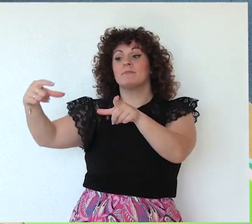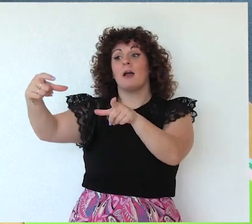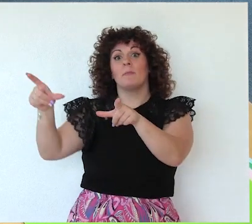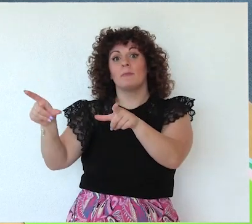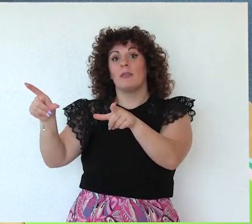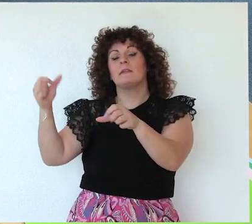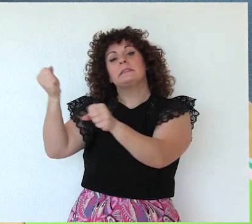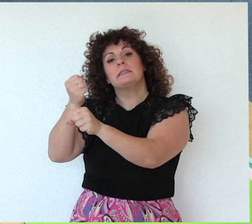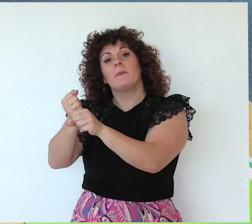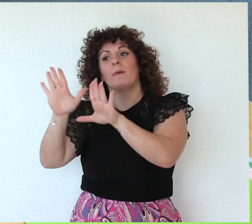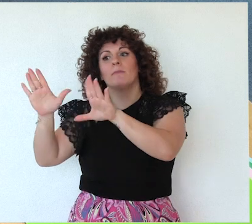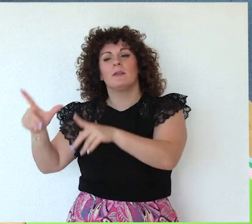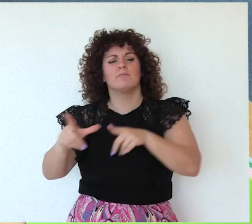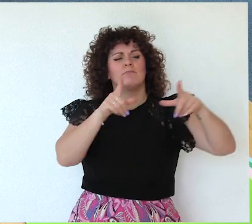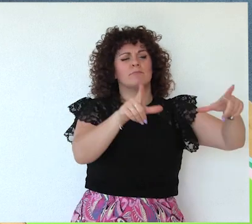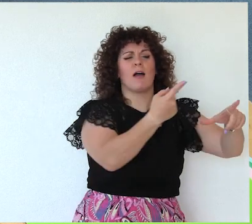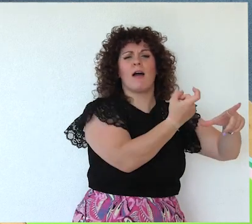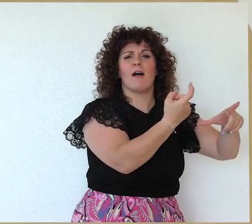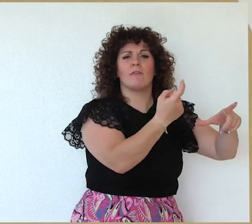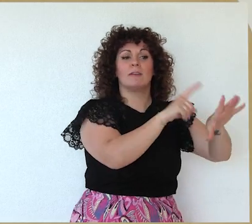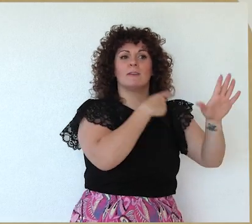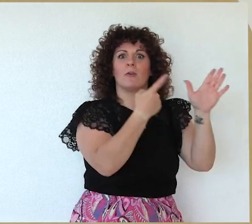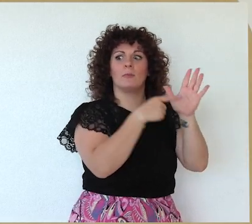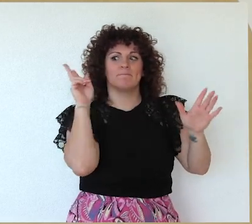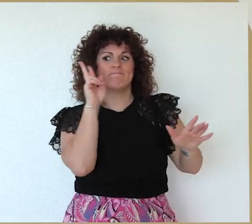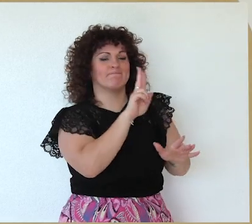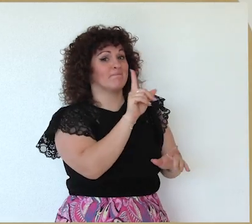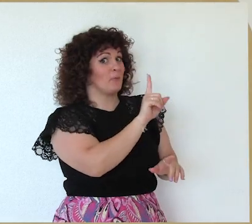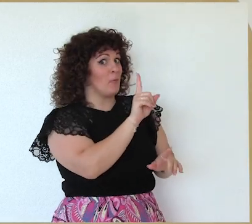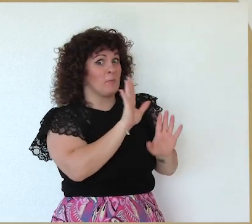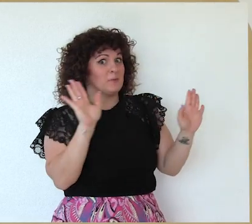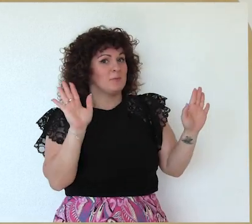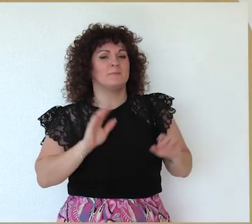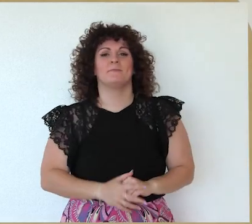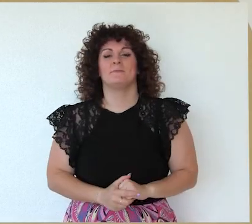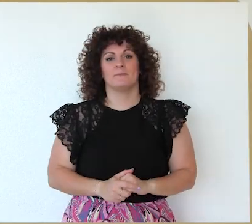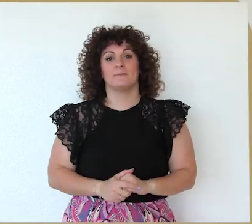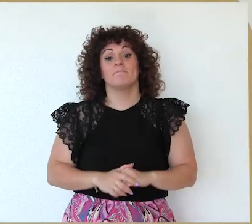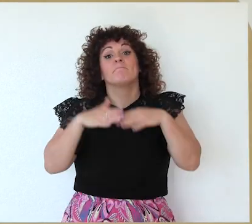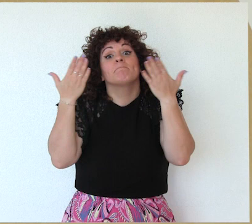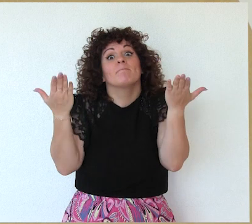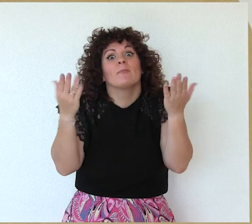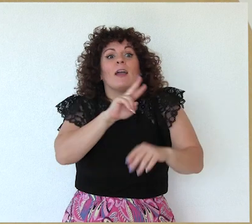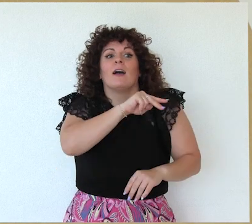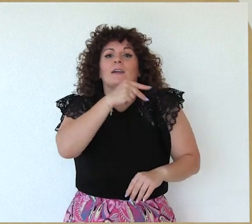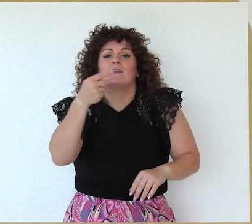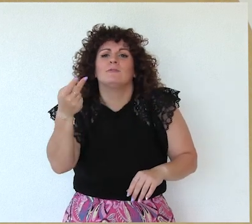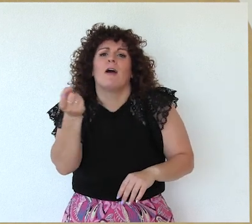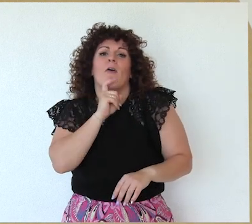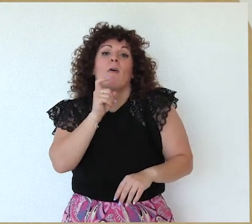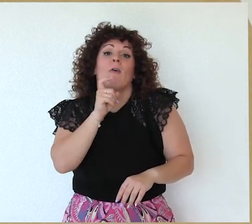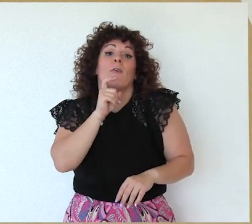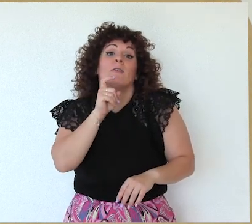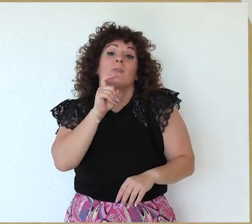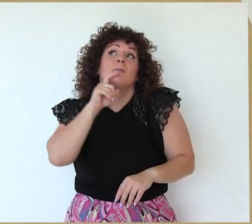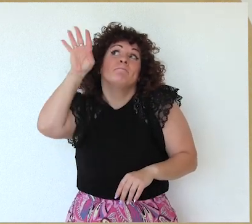No ha visto las otras partes de la imagen, con lo cual el resultado será fruto de lo que imagina o